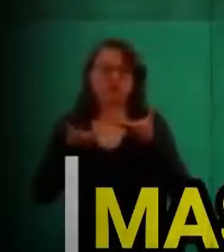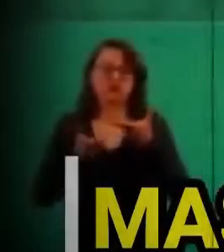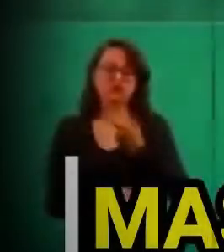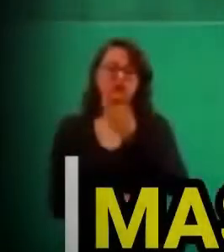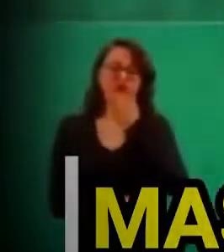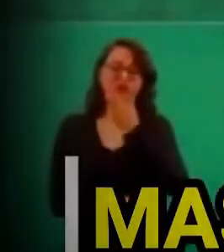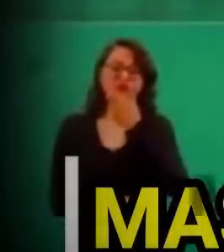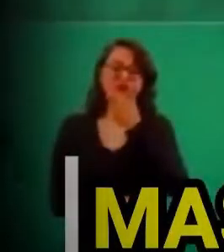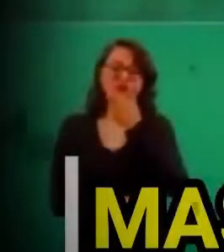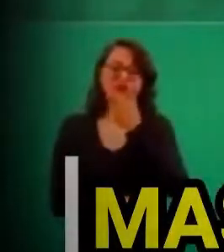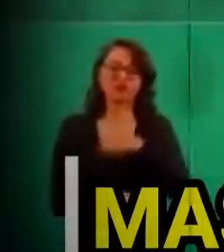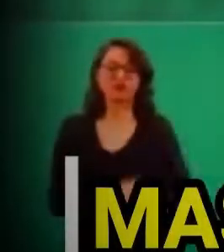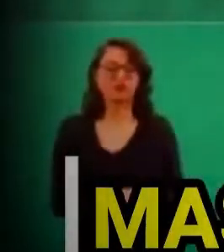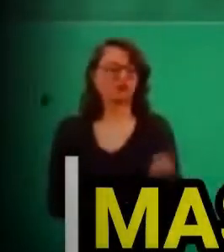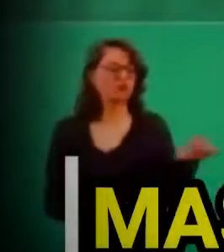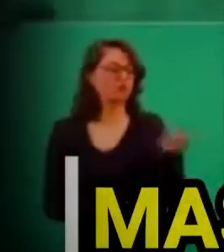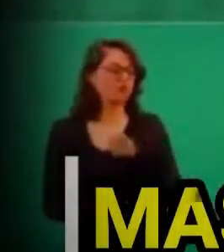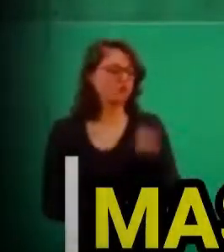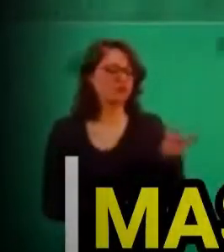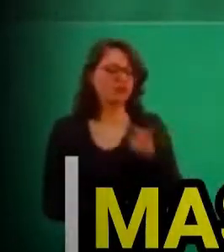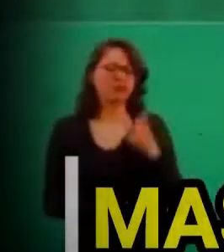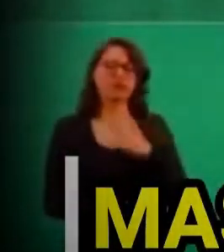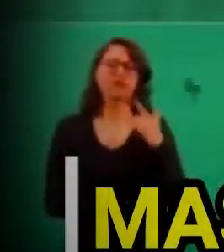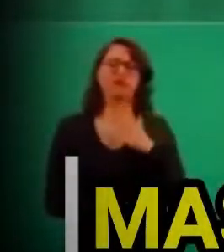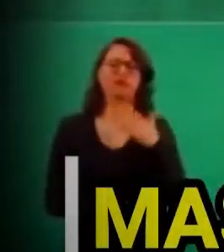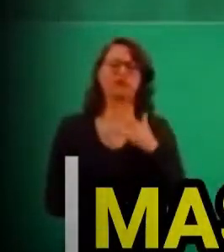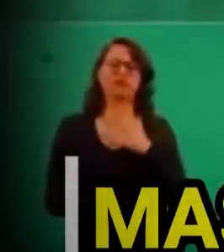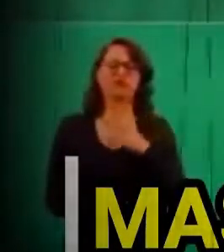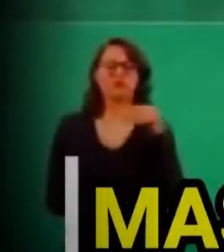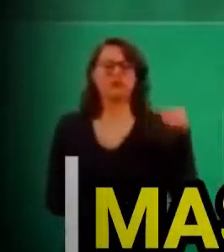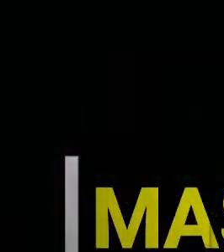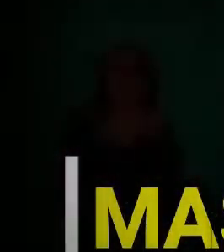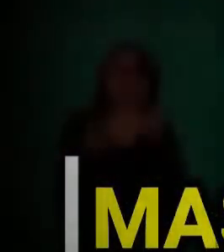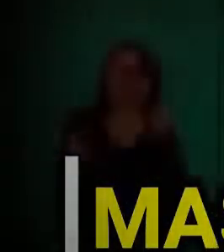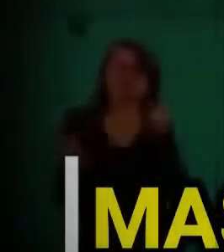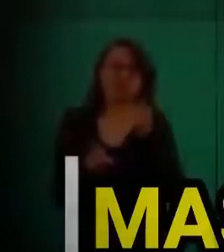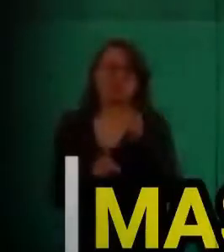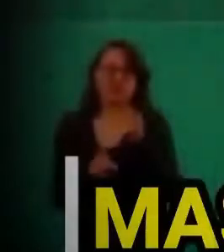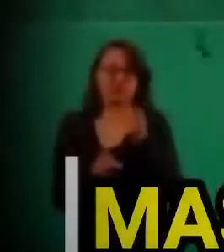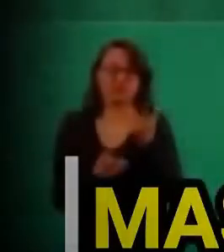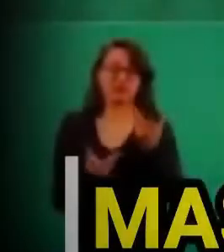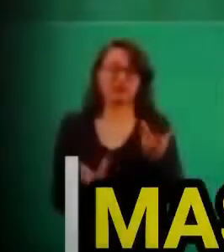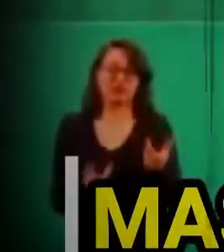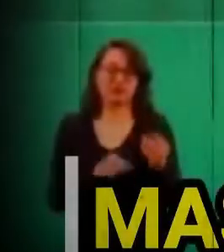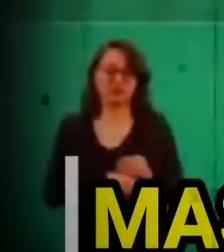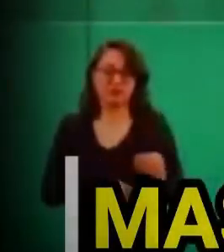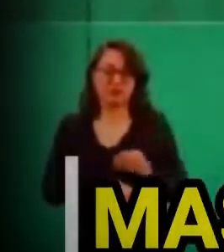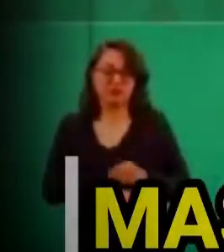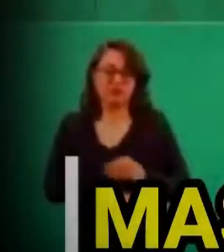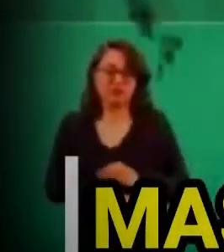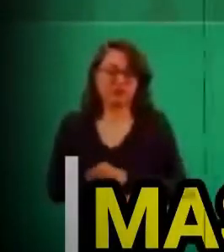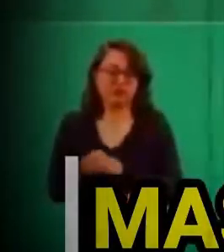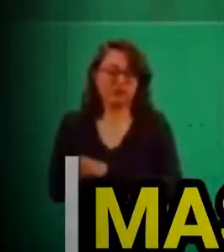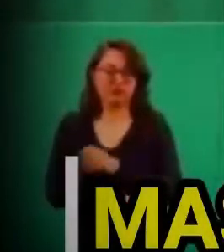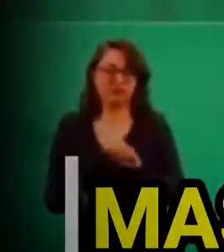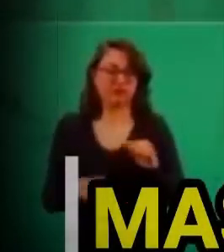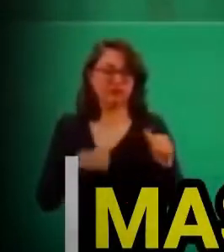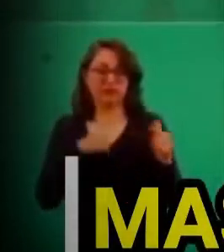que para López Dóriga y para Aguilar Camín es el responsable. ¿Alguna excusa? ¿Algún